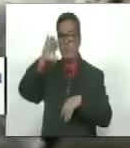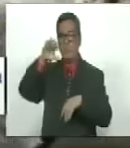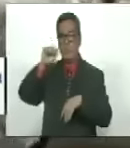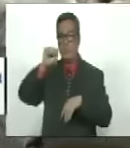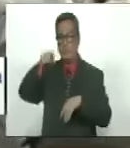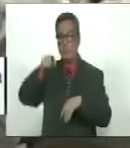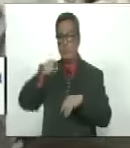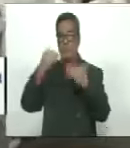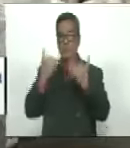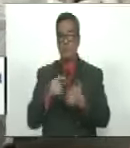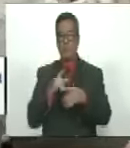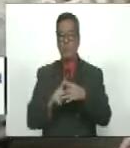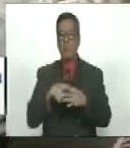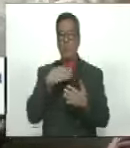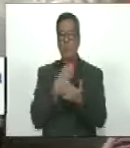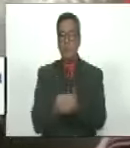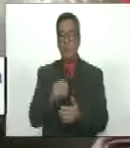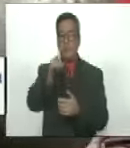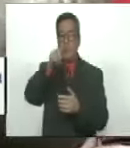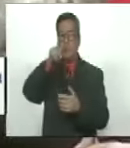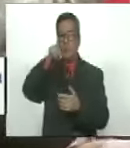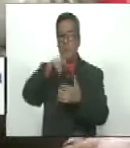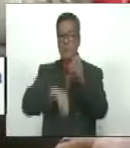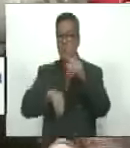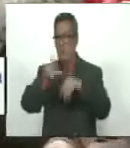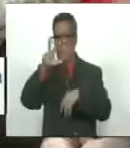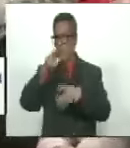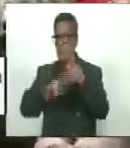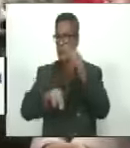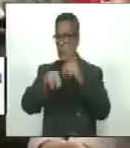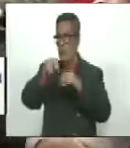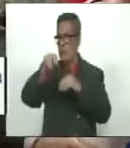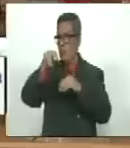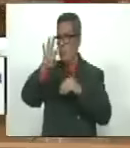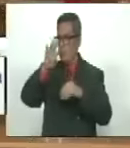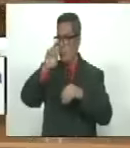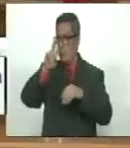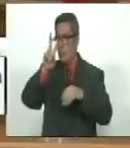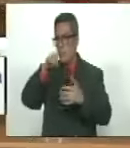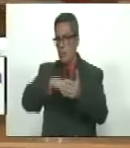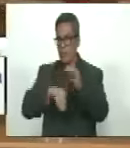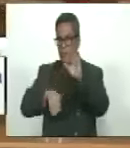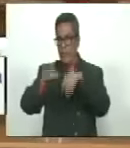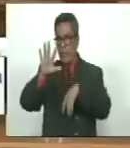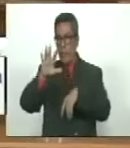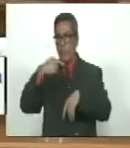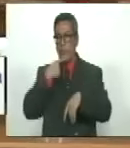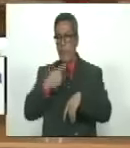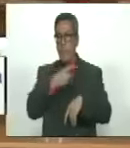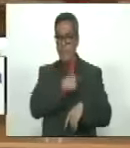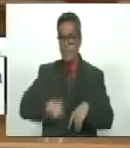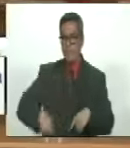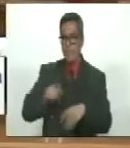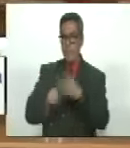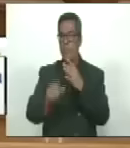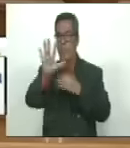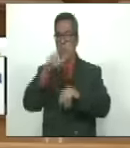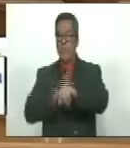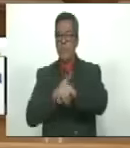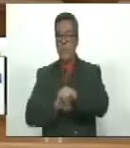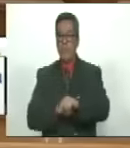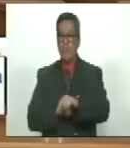Cuarto momento, hasta el 2013, 2014, 2015, lo señala el presidente. Un quinto